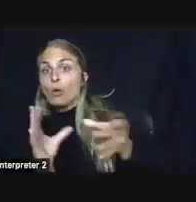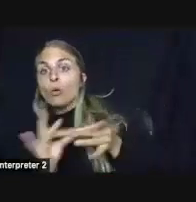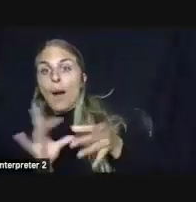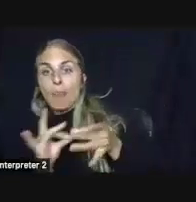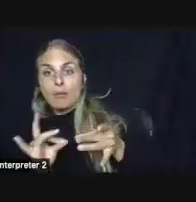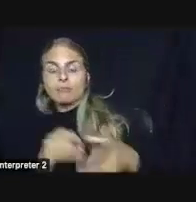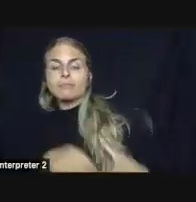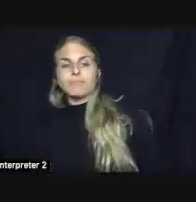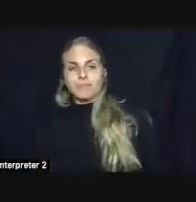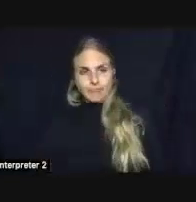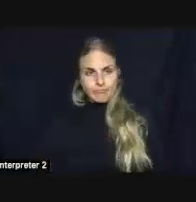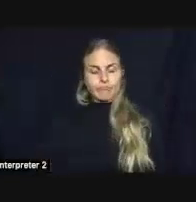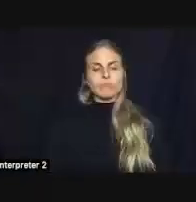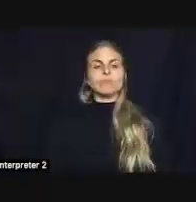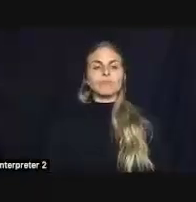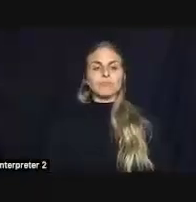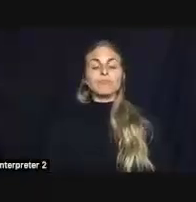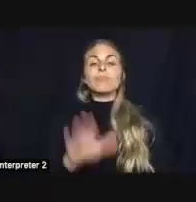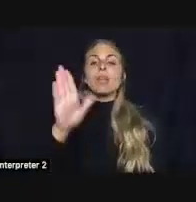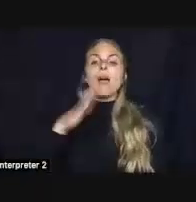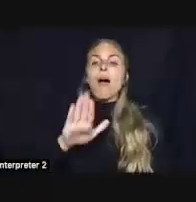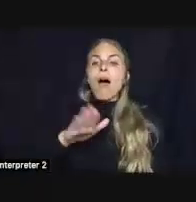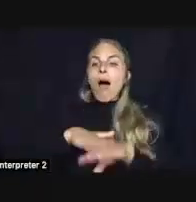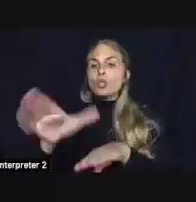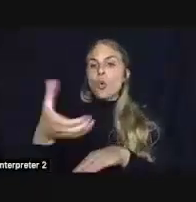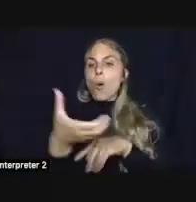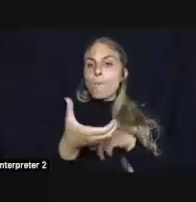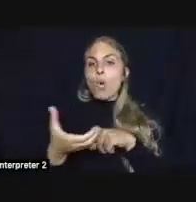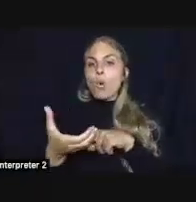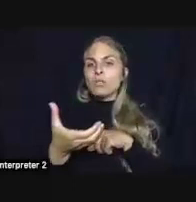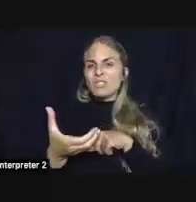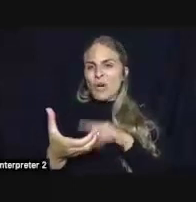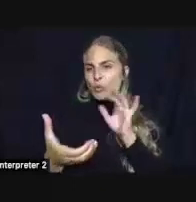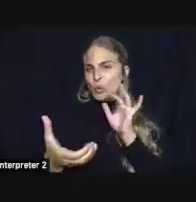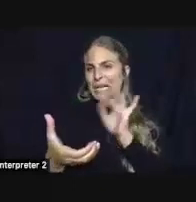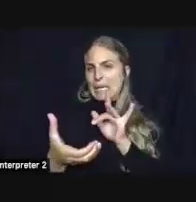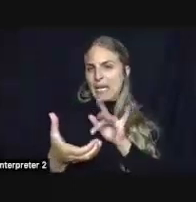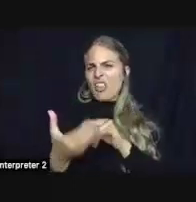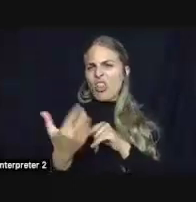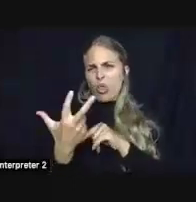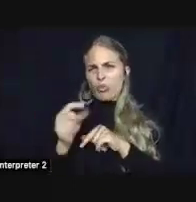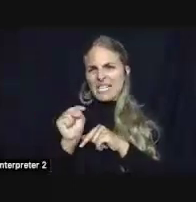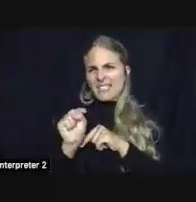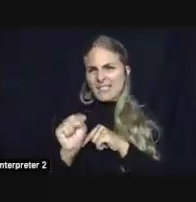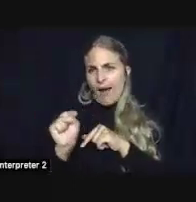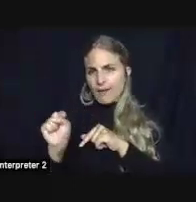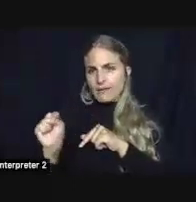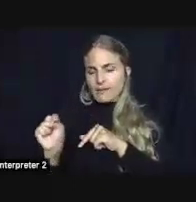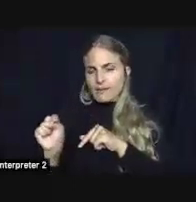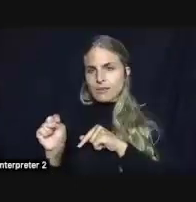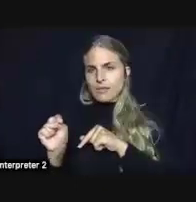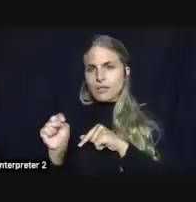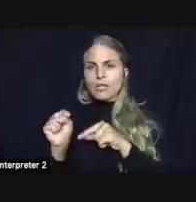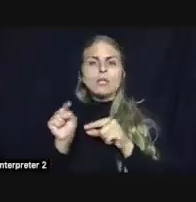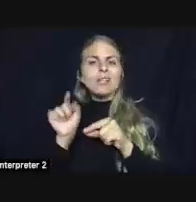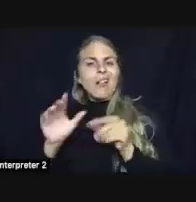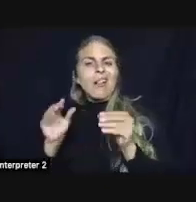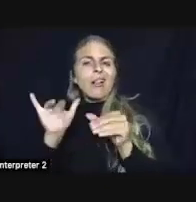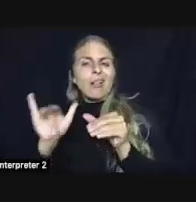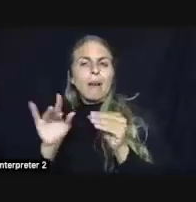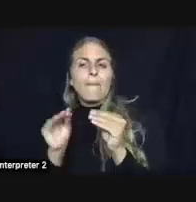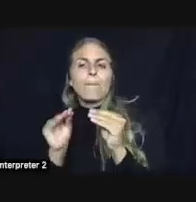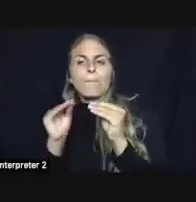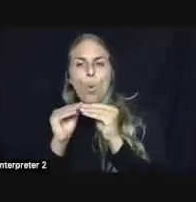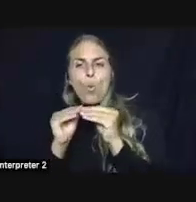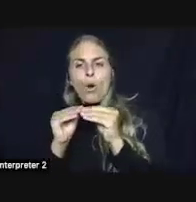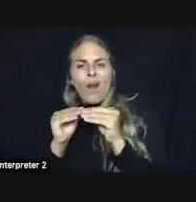presentador de que desea hacer un comentario. En los dispositivos móviles es posible que tenga que pulsar los tres puntos